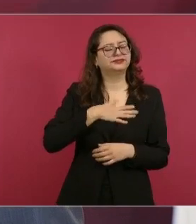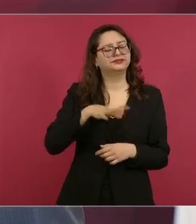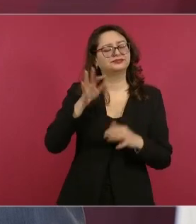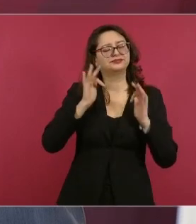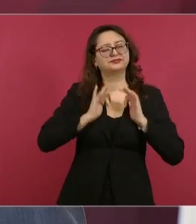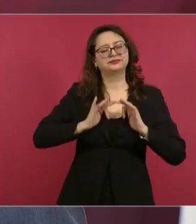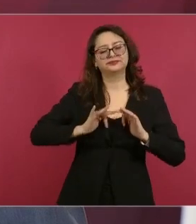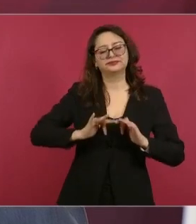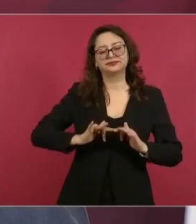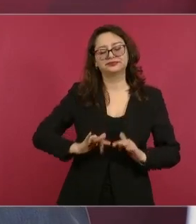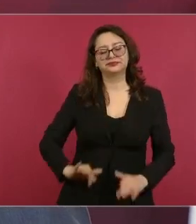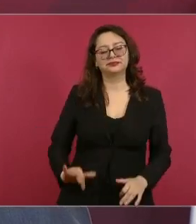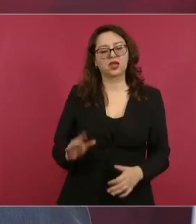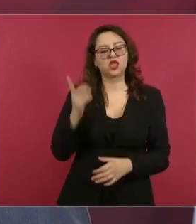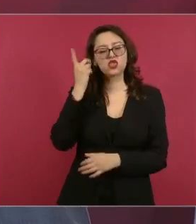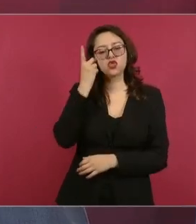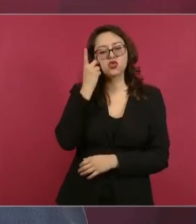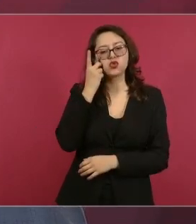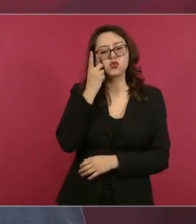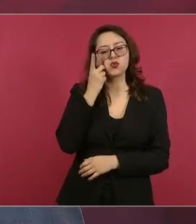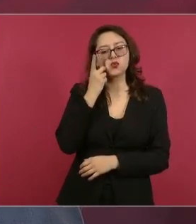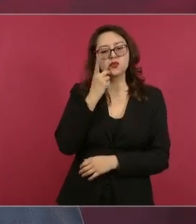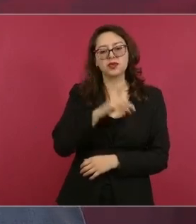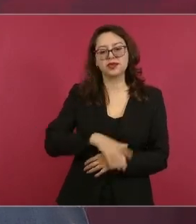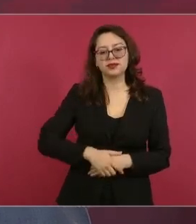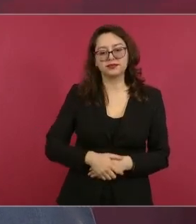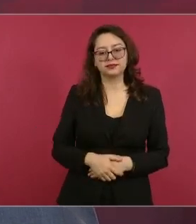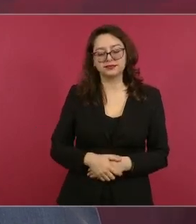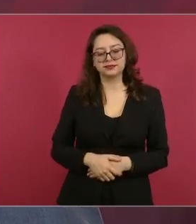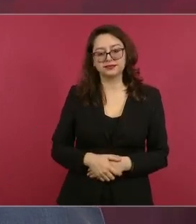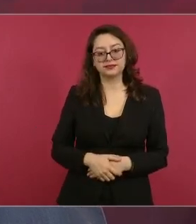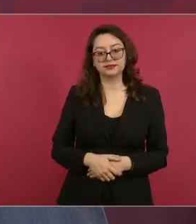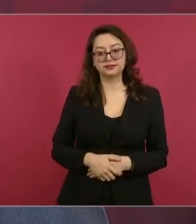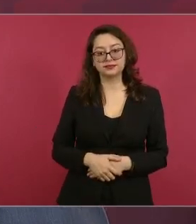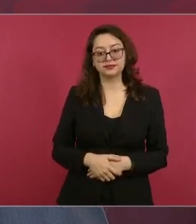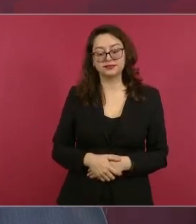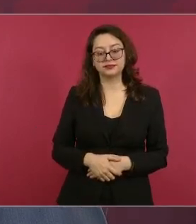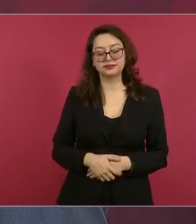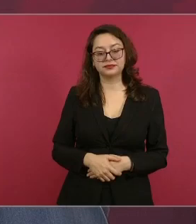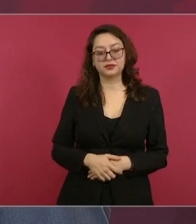despiertos. Bueno, sí estaban despiertos.